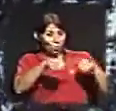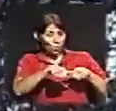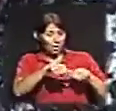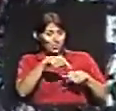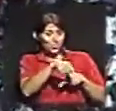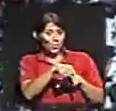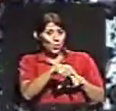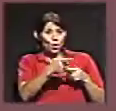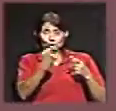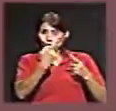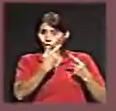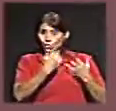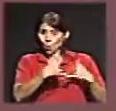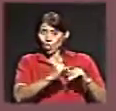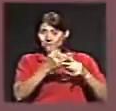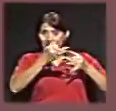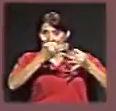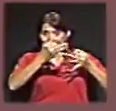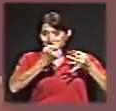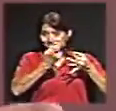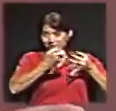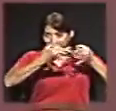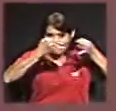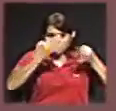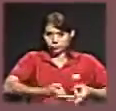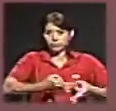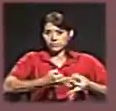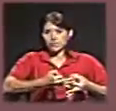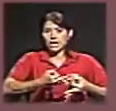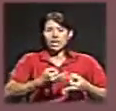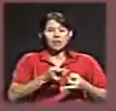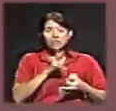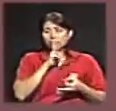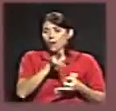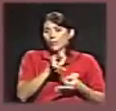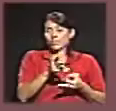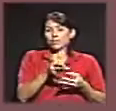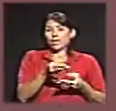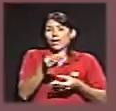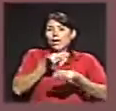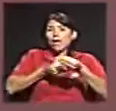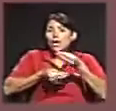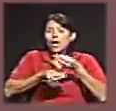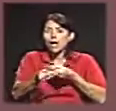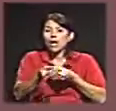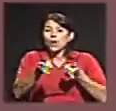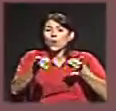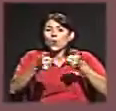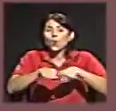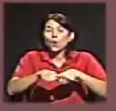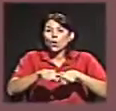no ha quedado en firme, y no se ha entregado la concesión porque eso requiere un acuerdo legislativo,